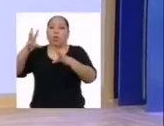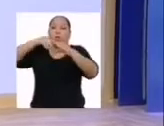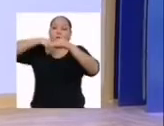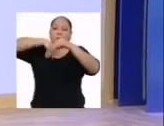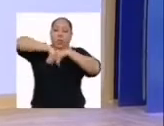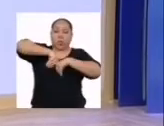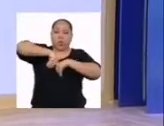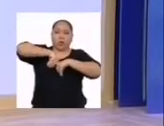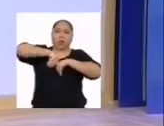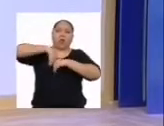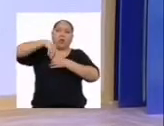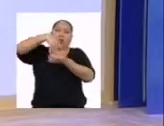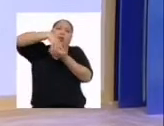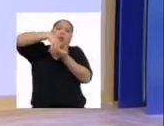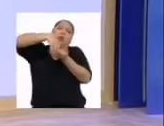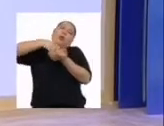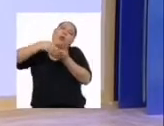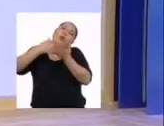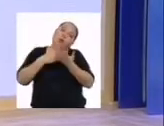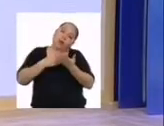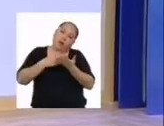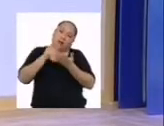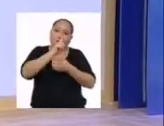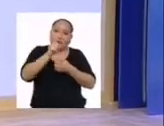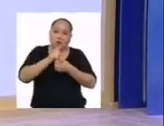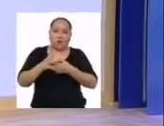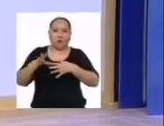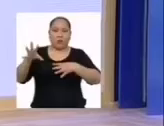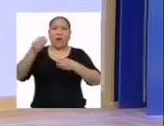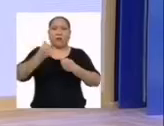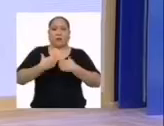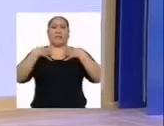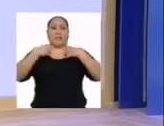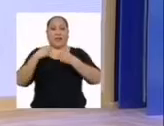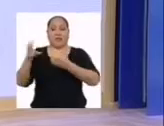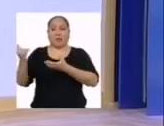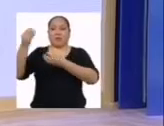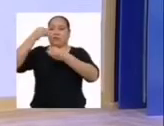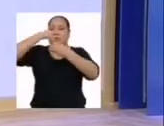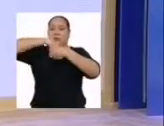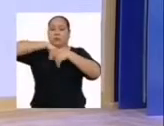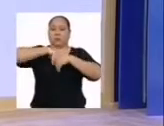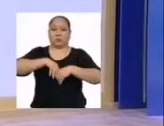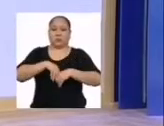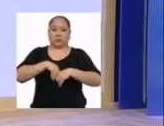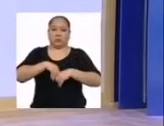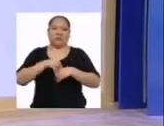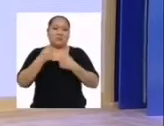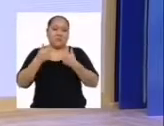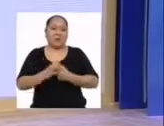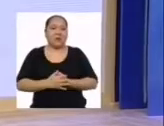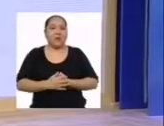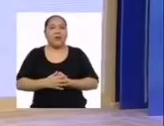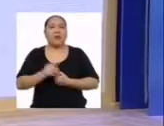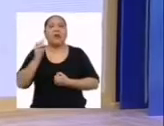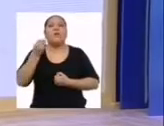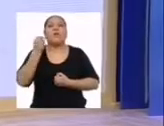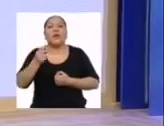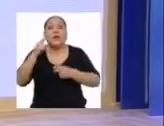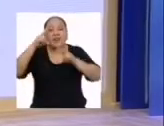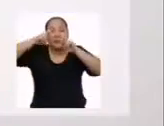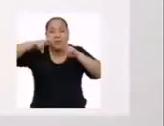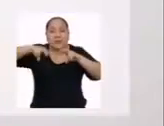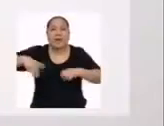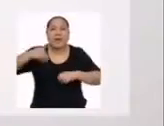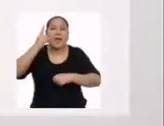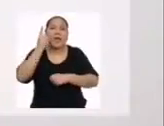no sea tan fuerte. Esto tiene sentido porque se viene estudiando que la diabetes y la obesidad severa son factores de